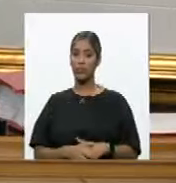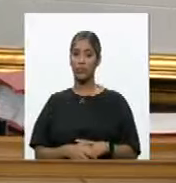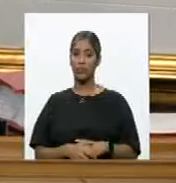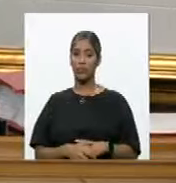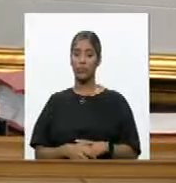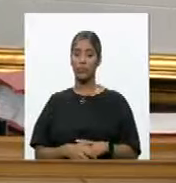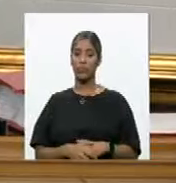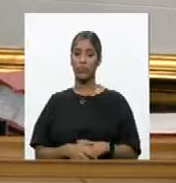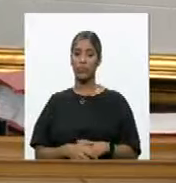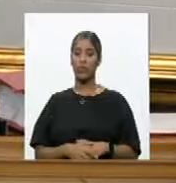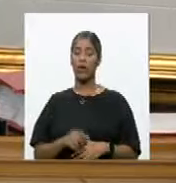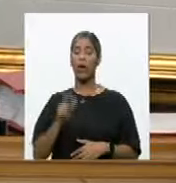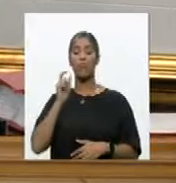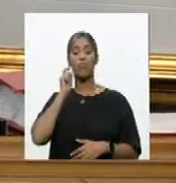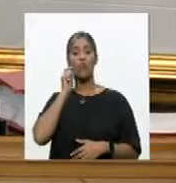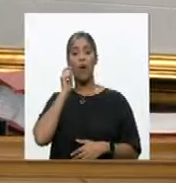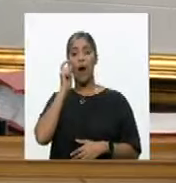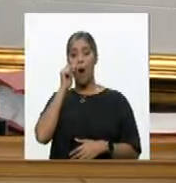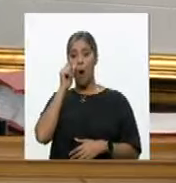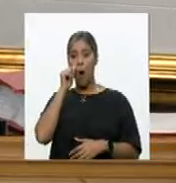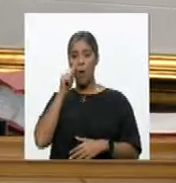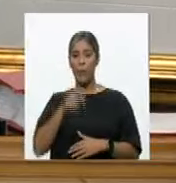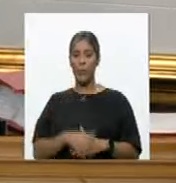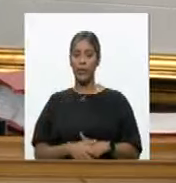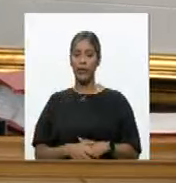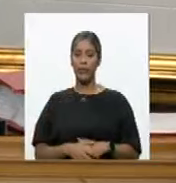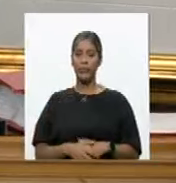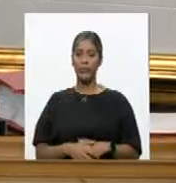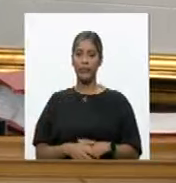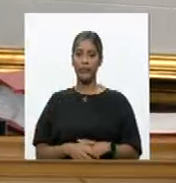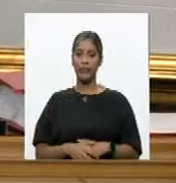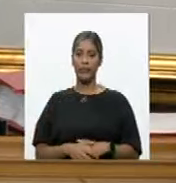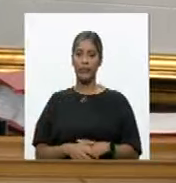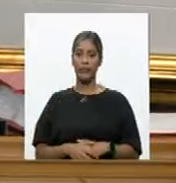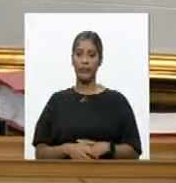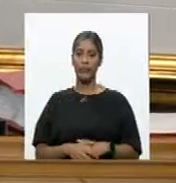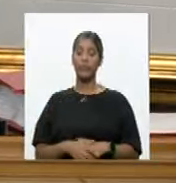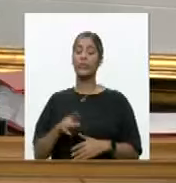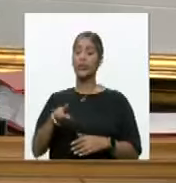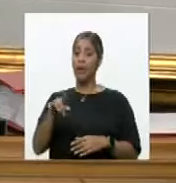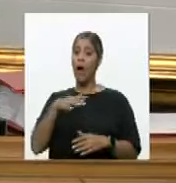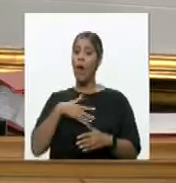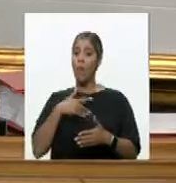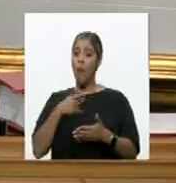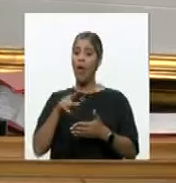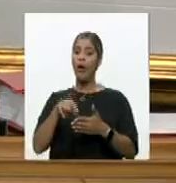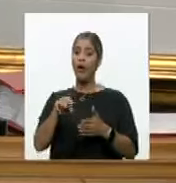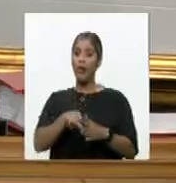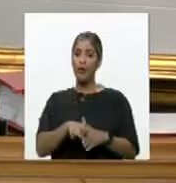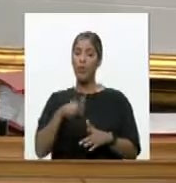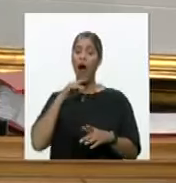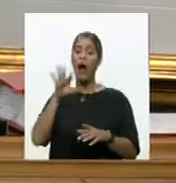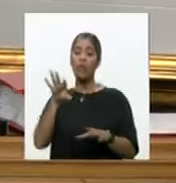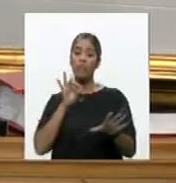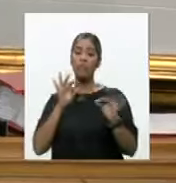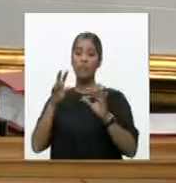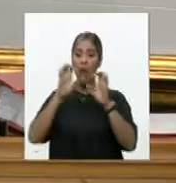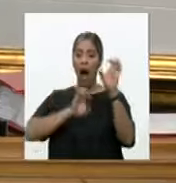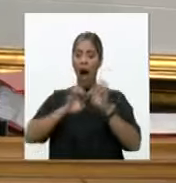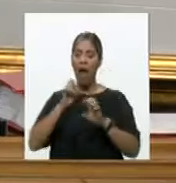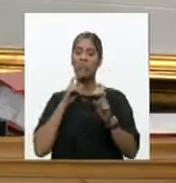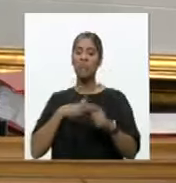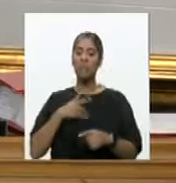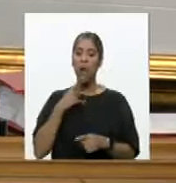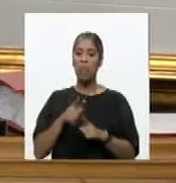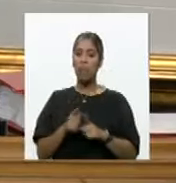las honorables venezolanas y honorables venezolanos que resultaron designados como elegibles para